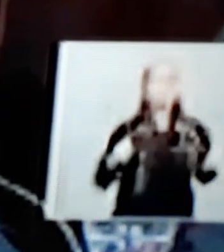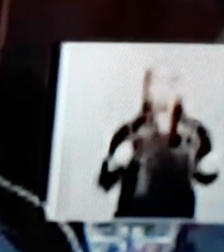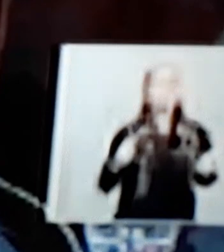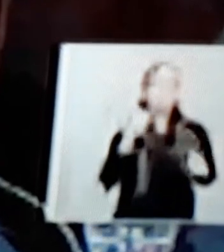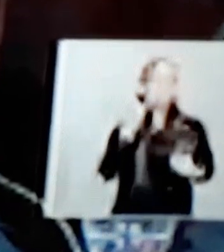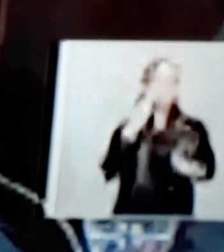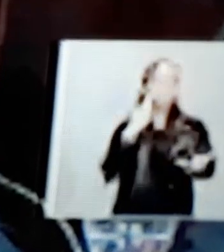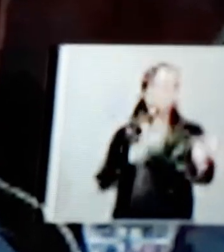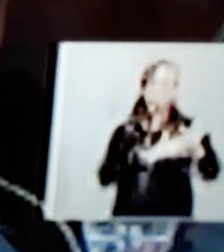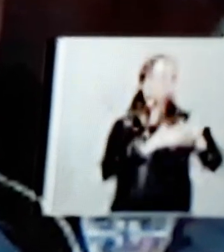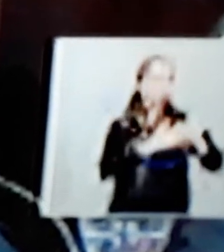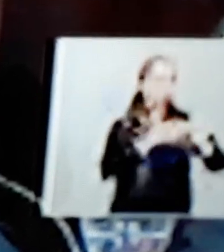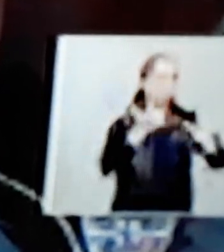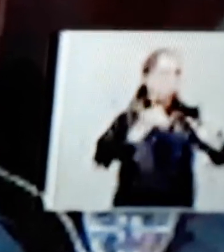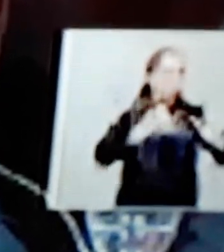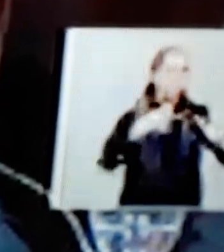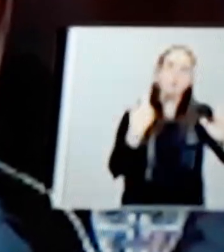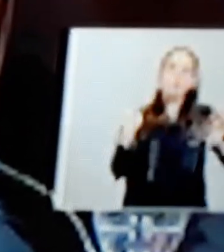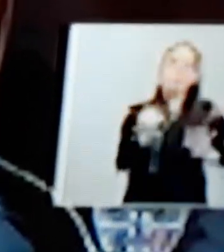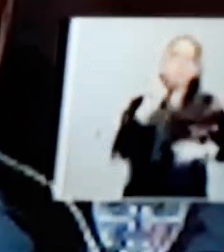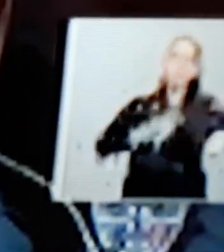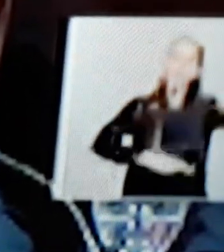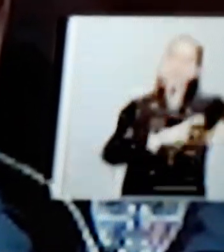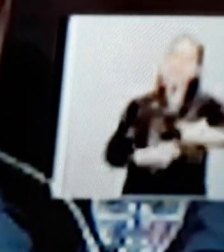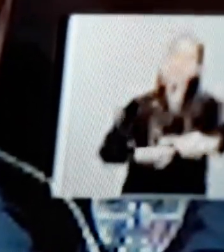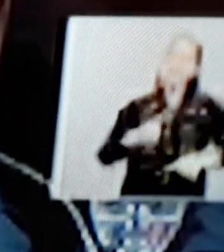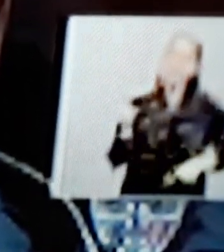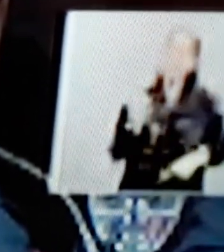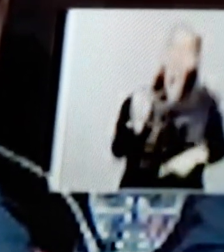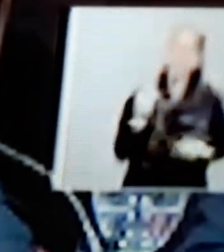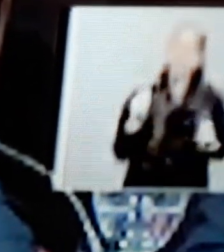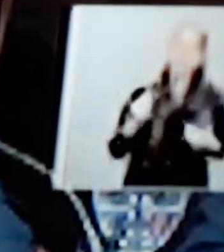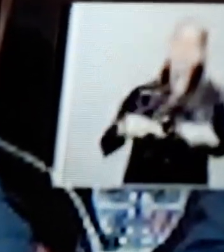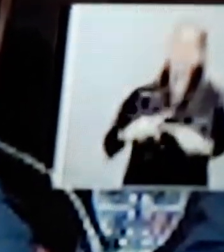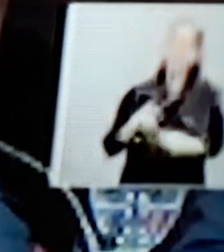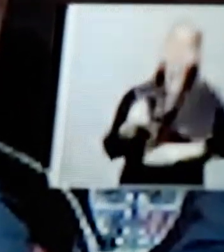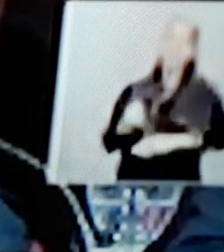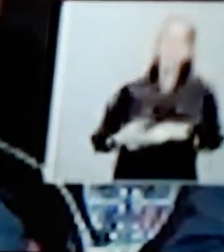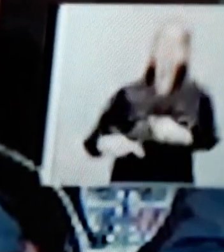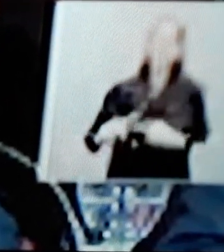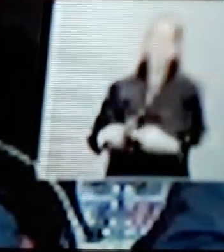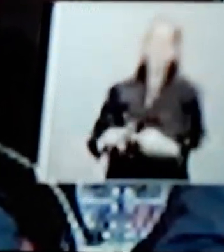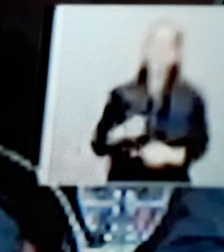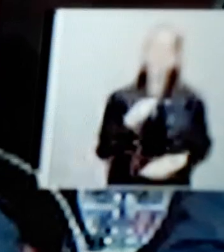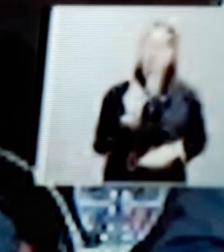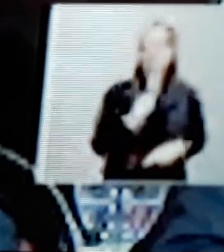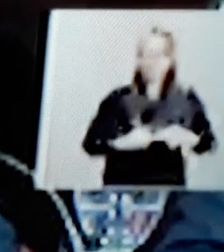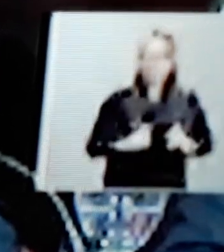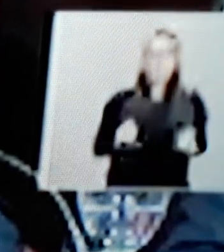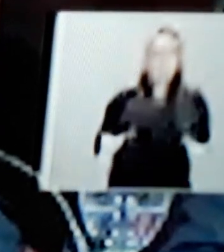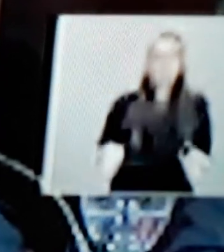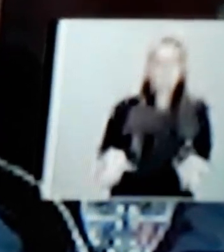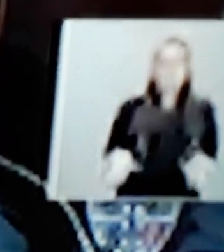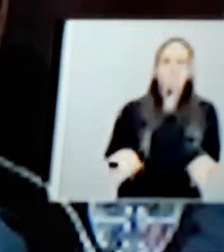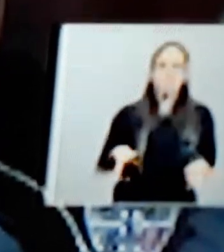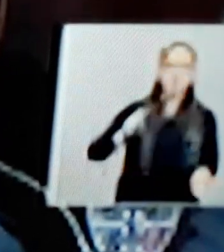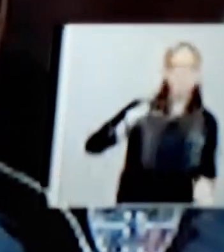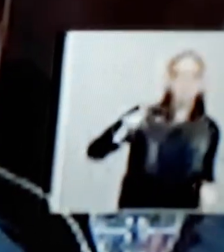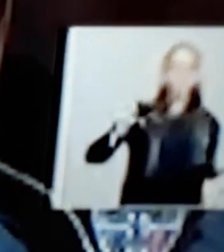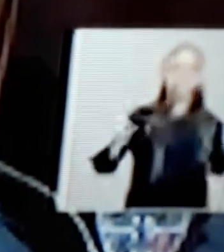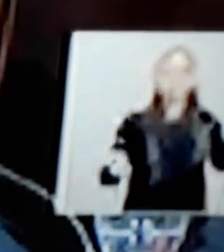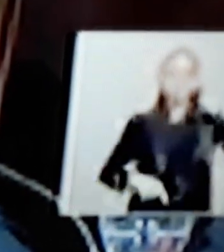más importante no es seguir, sino para qué seguir. Entonces, ¿para qué seguir? Para seguir